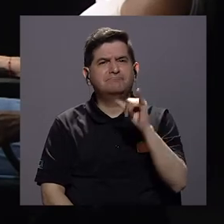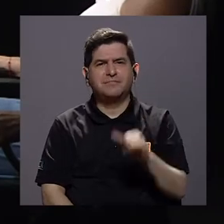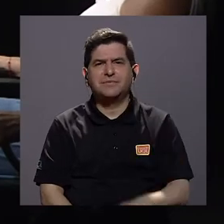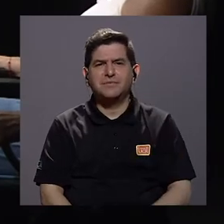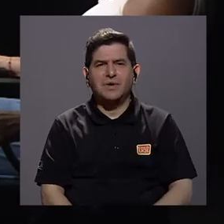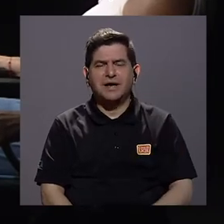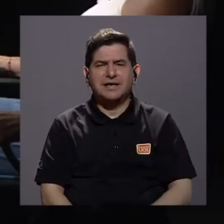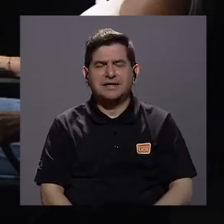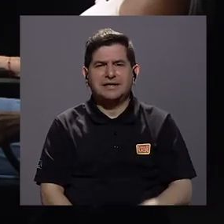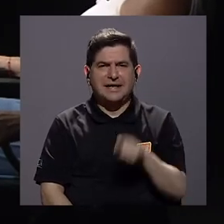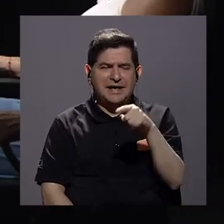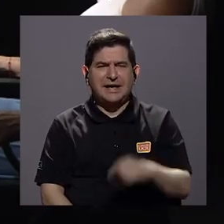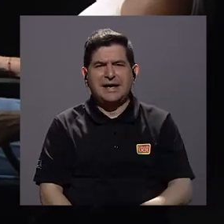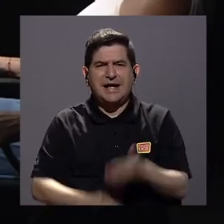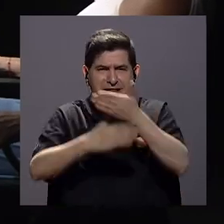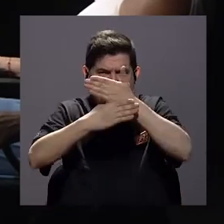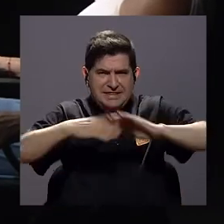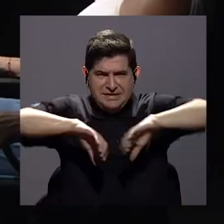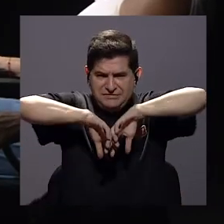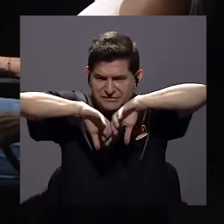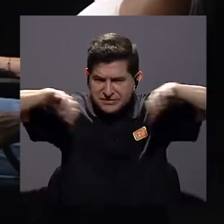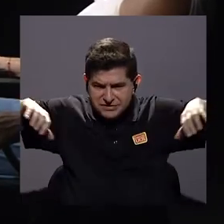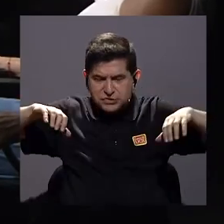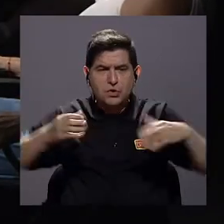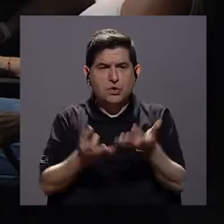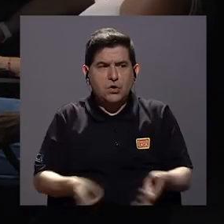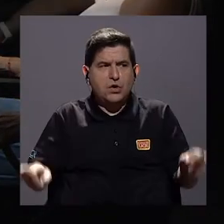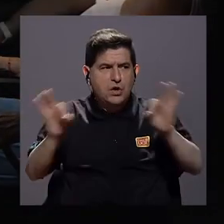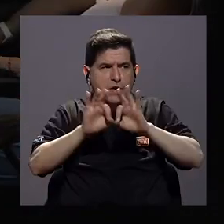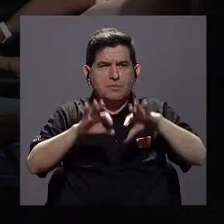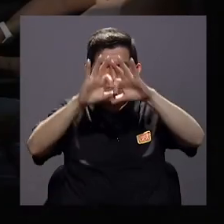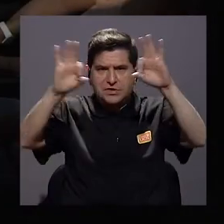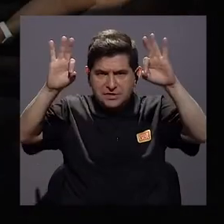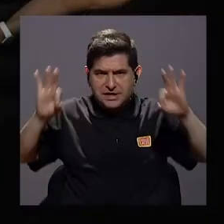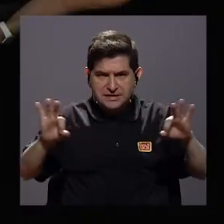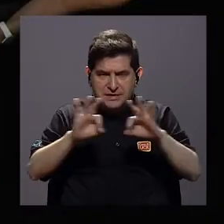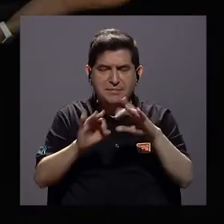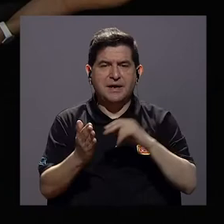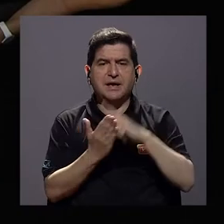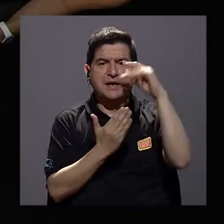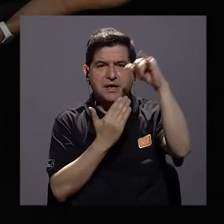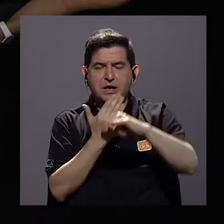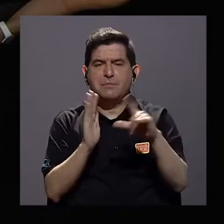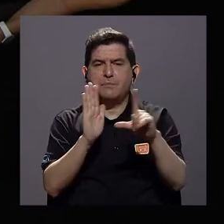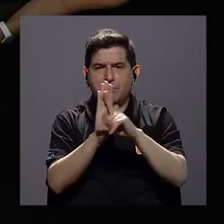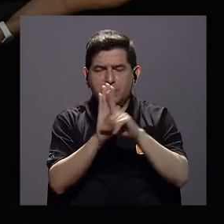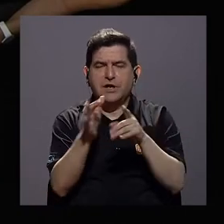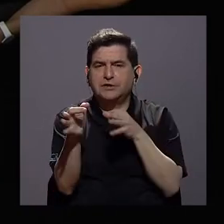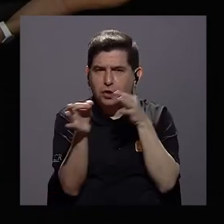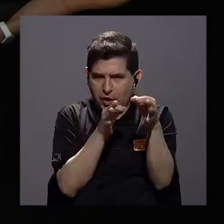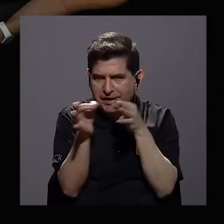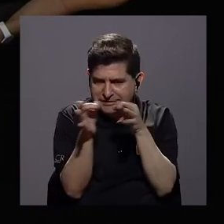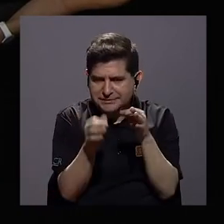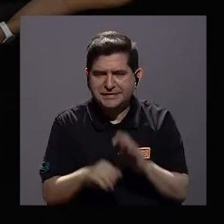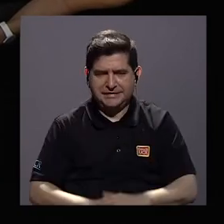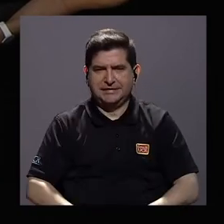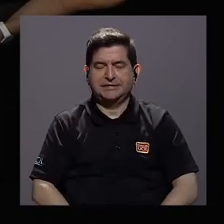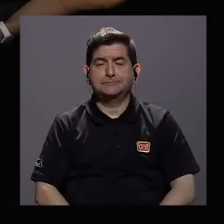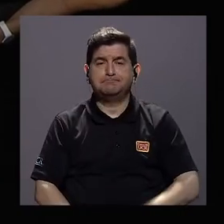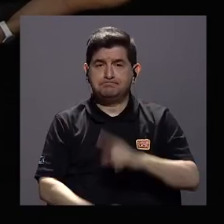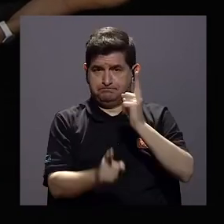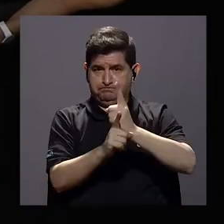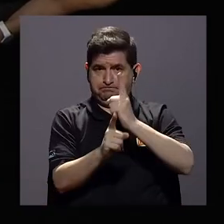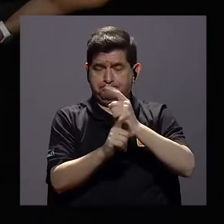mucha polarización. Uh-huh. Y es muy importante esta imagen junto con los proyectos de ley que han venido en su momento. Vamos a explicarla, si le parece. Uh-huh. Así